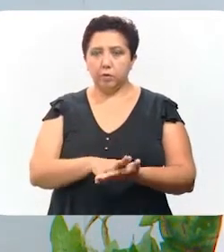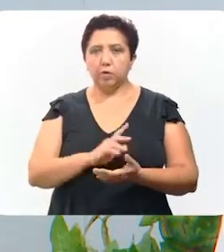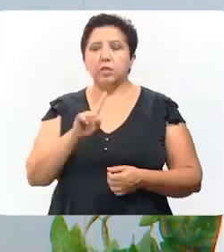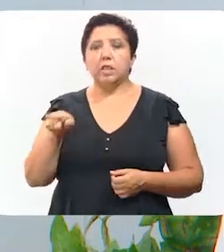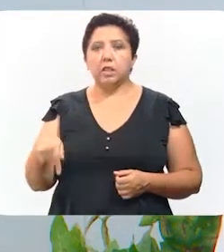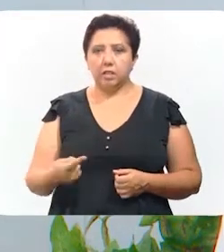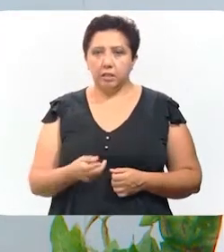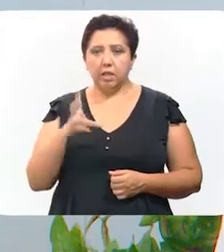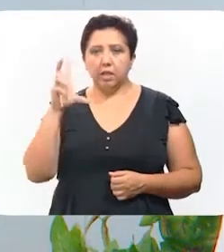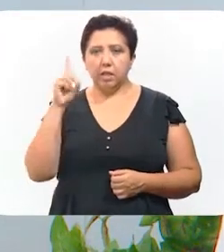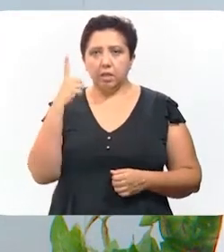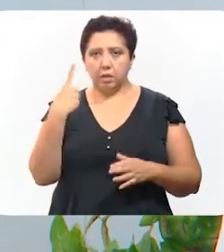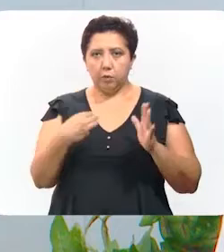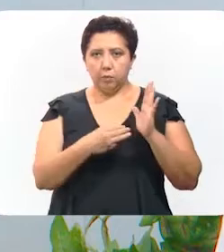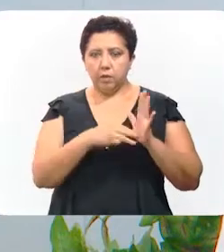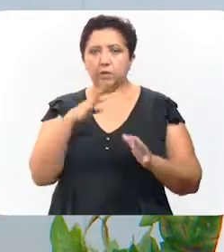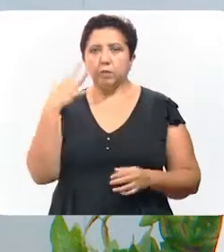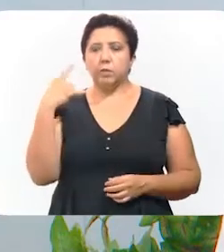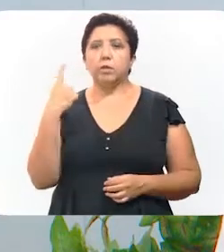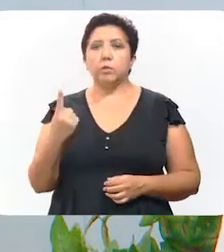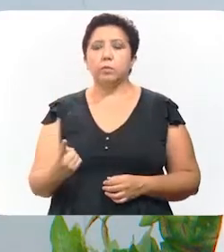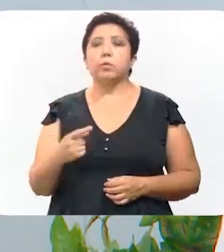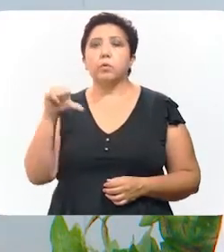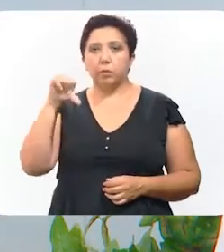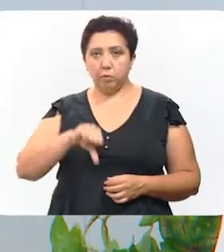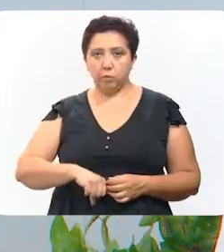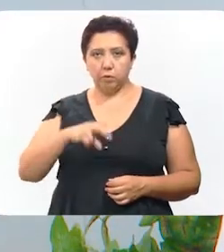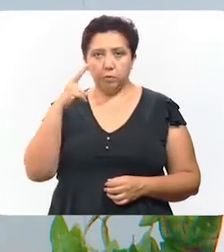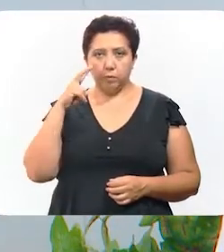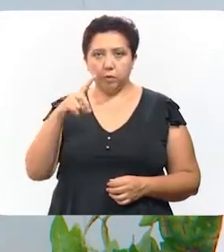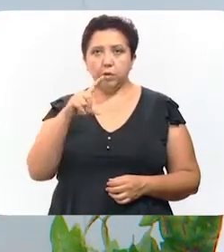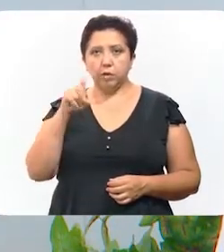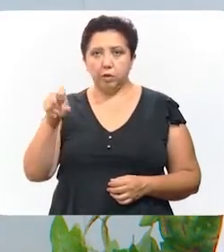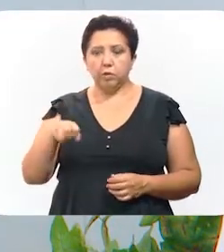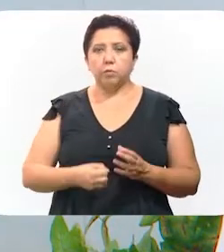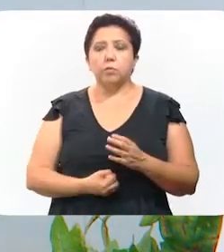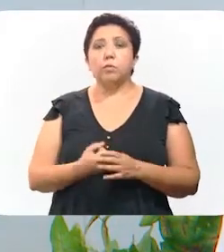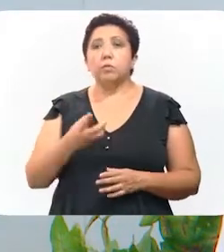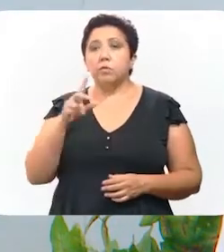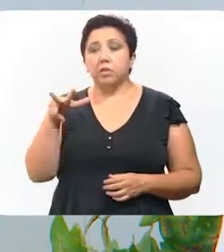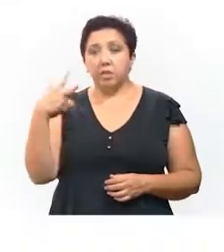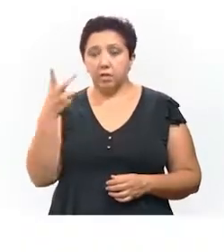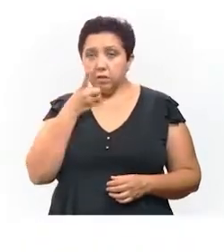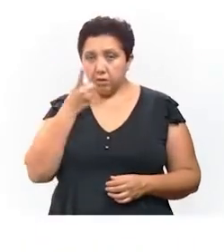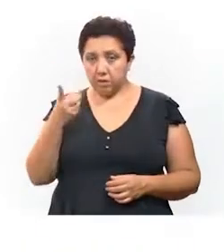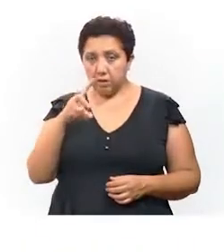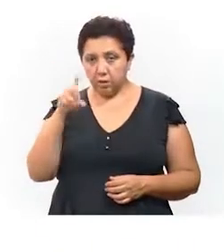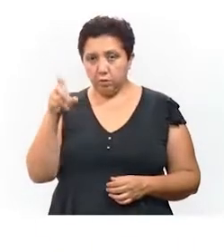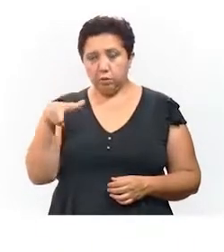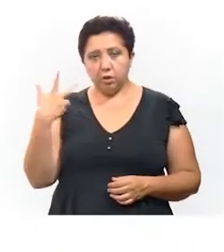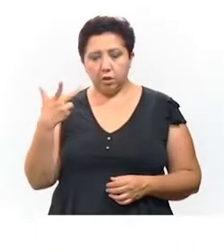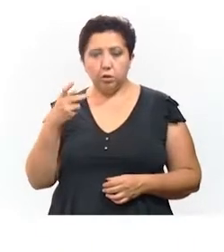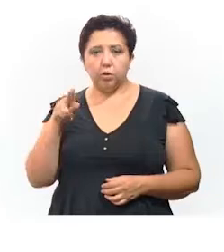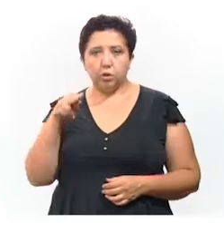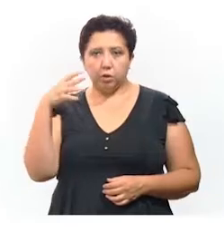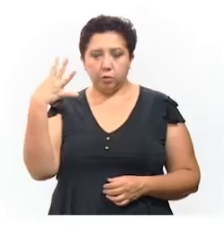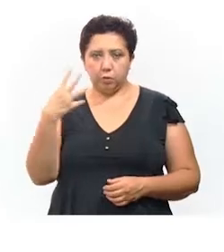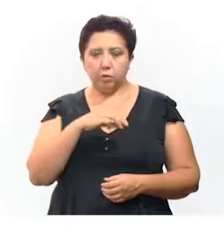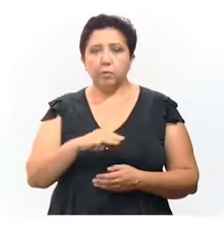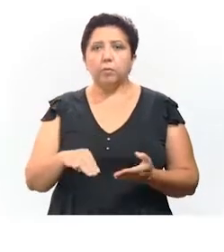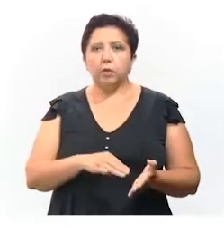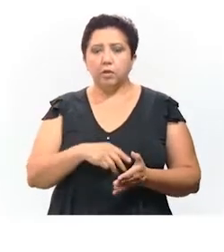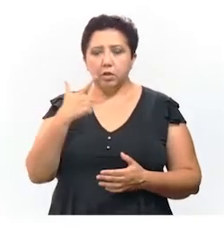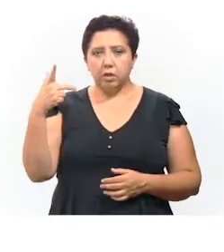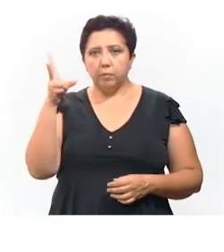registrados, que es 31.051. Hoy se detectaron 113 nuevos contagios de coronavirus, 84 en Mérida, 7